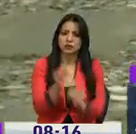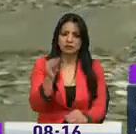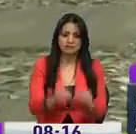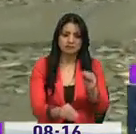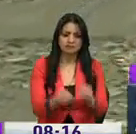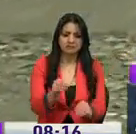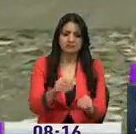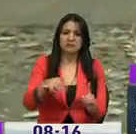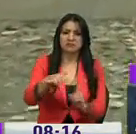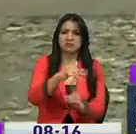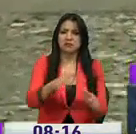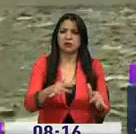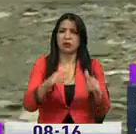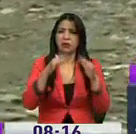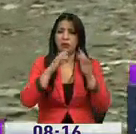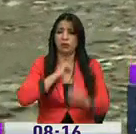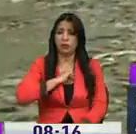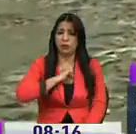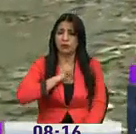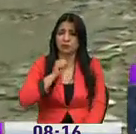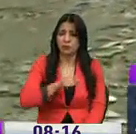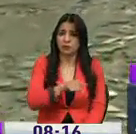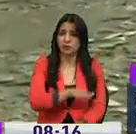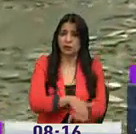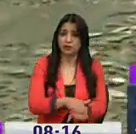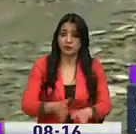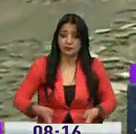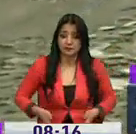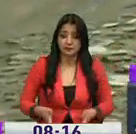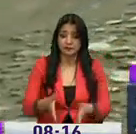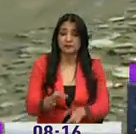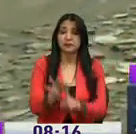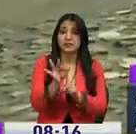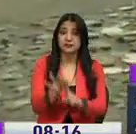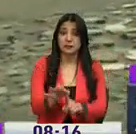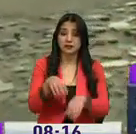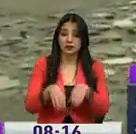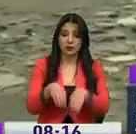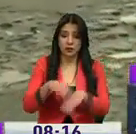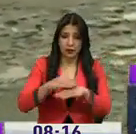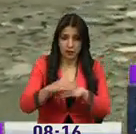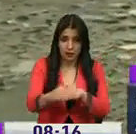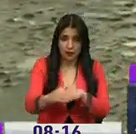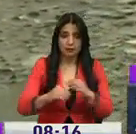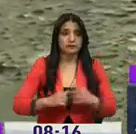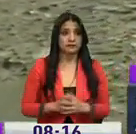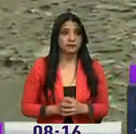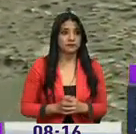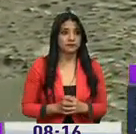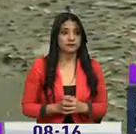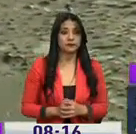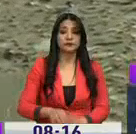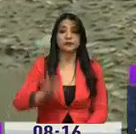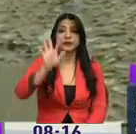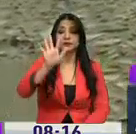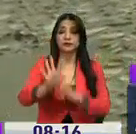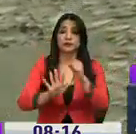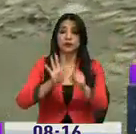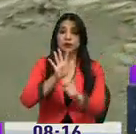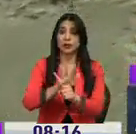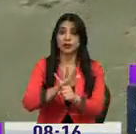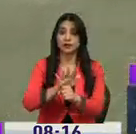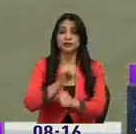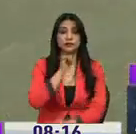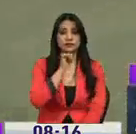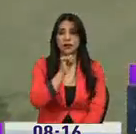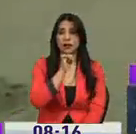gases tóxicos. El problema de esta calle principalmente es el adoquinamiento. Nosotros tenemos 5 años y eso es una